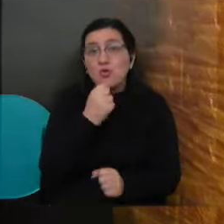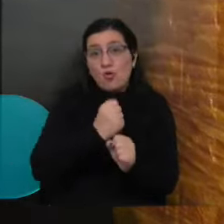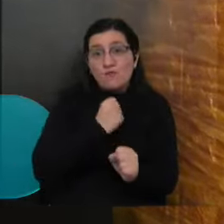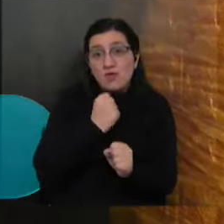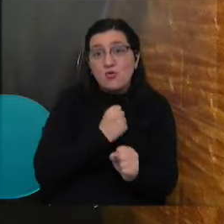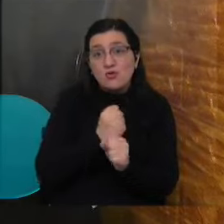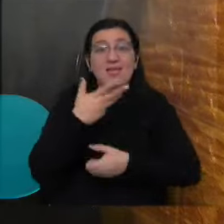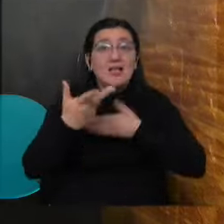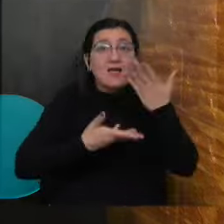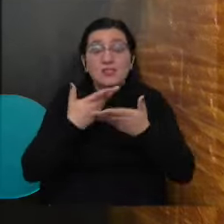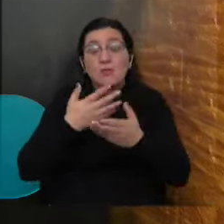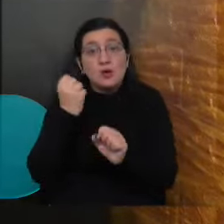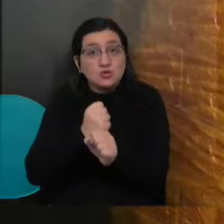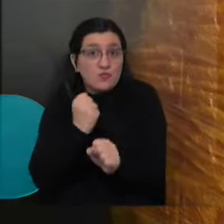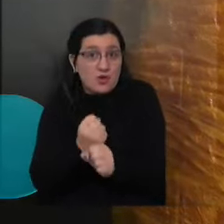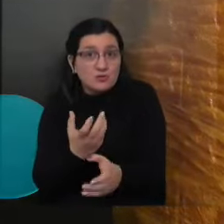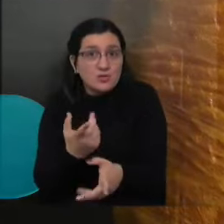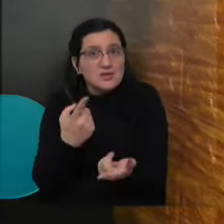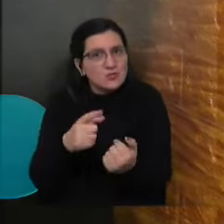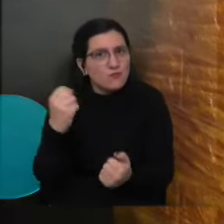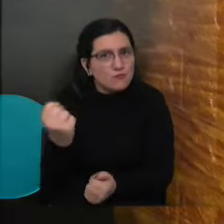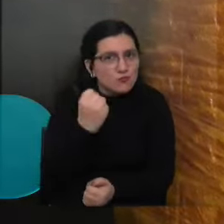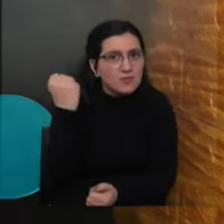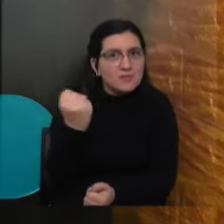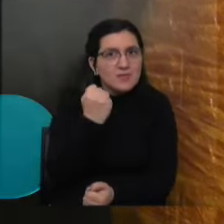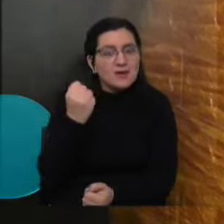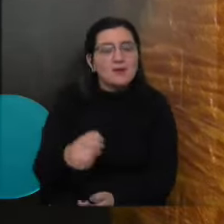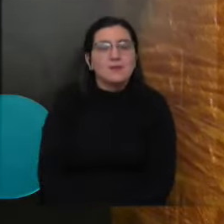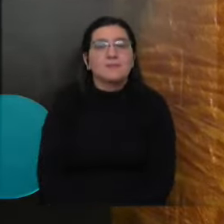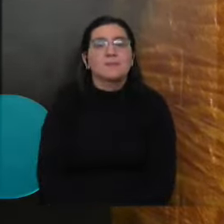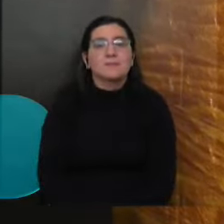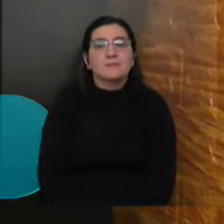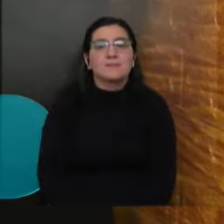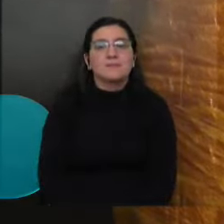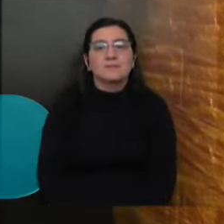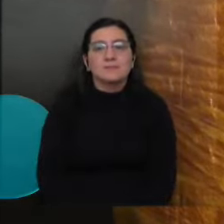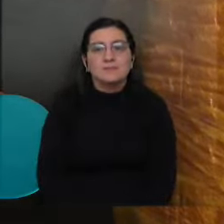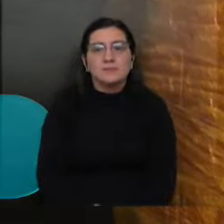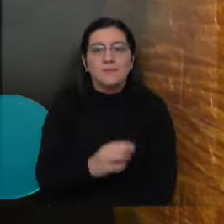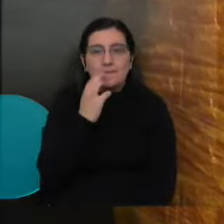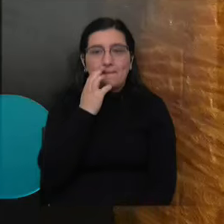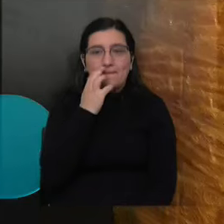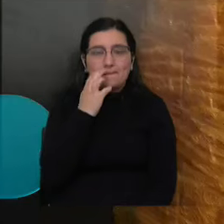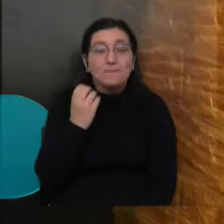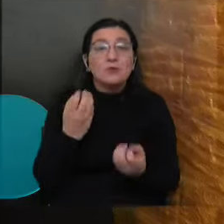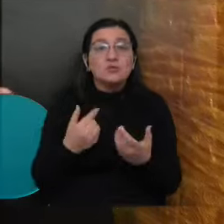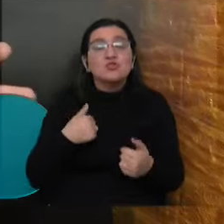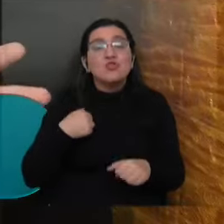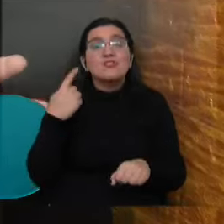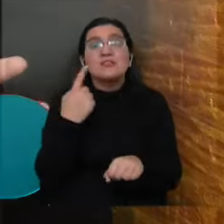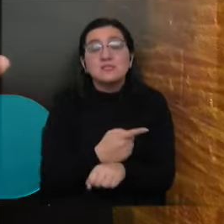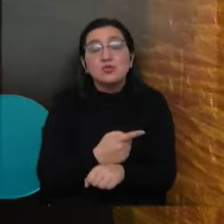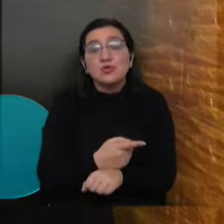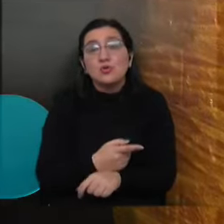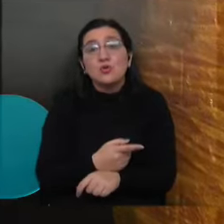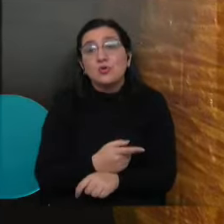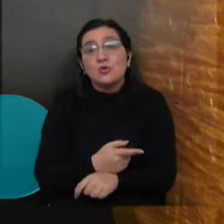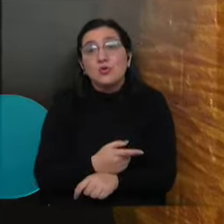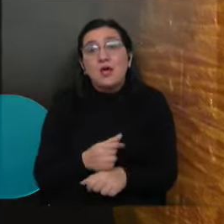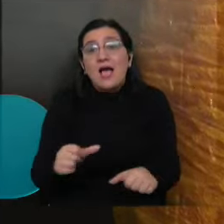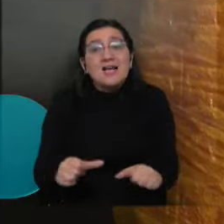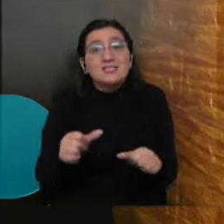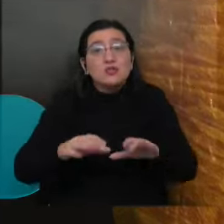canta para los obrero y eso es una piedra eh que sostiene todo en mi carrera es desde ese lugar donde yo decido transmitir todo lo que